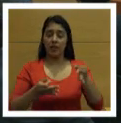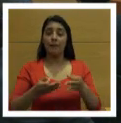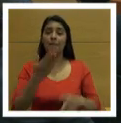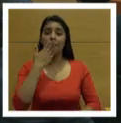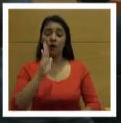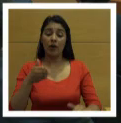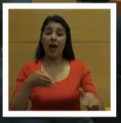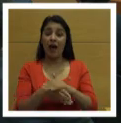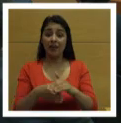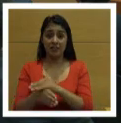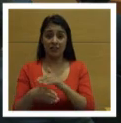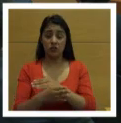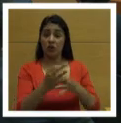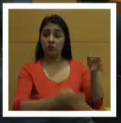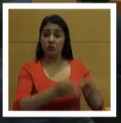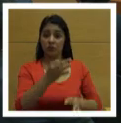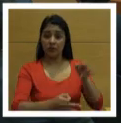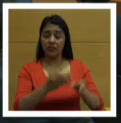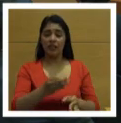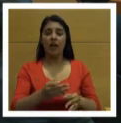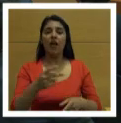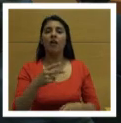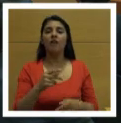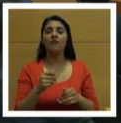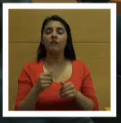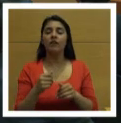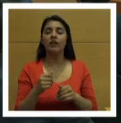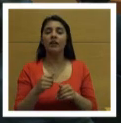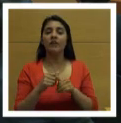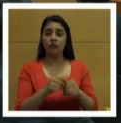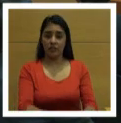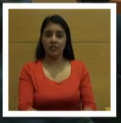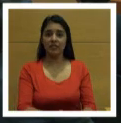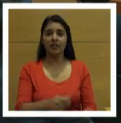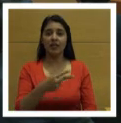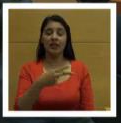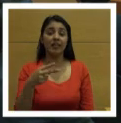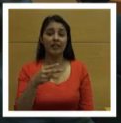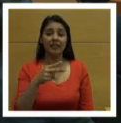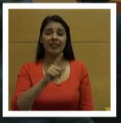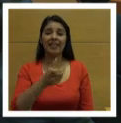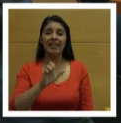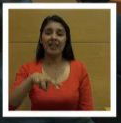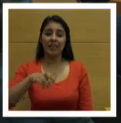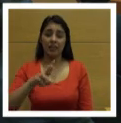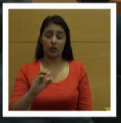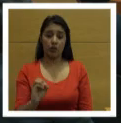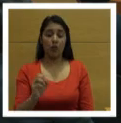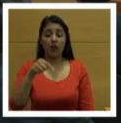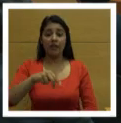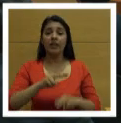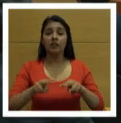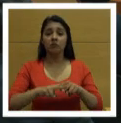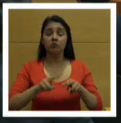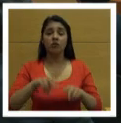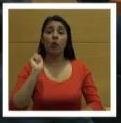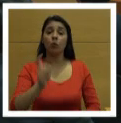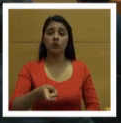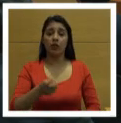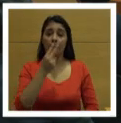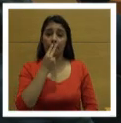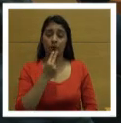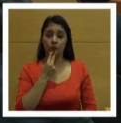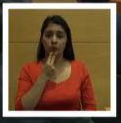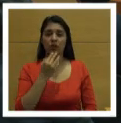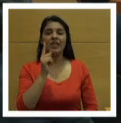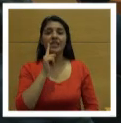género, organizado por la Excelentísima Corte Suprema y la Ilustrísima Corte de Apelaciones de Puerto Montt, con el valioso aporte de la Dirección Regional